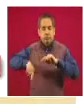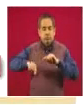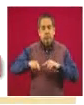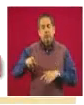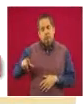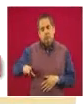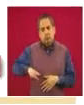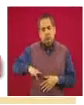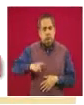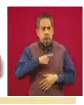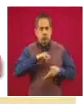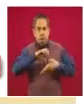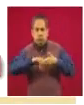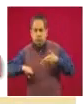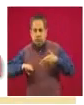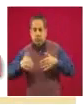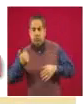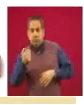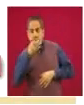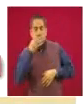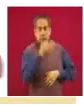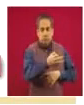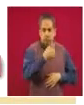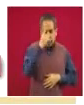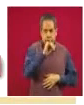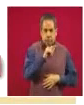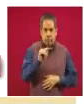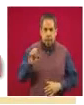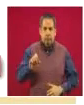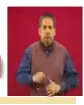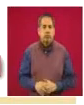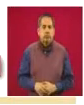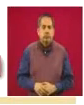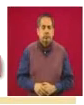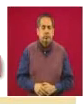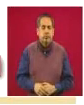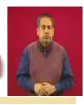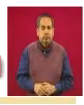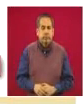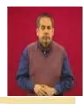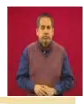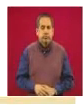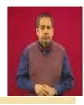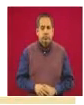tiene que enterarle al ISSSTE. La siguiente lámina, por favor.